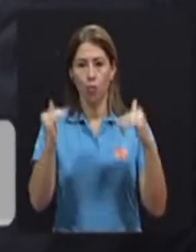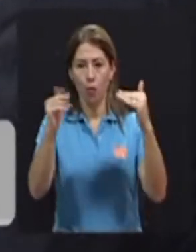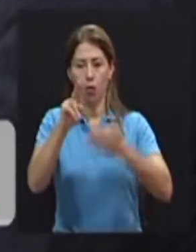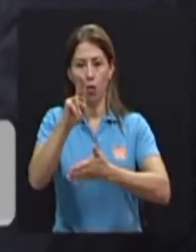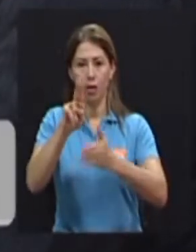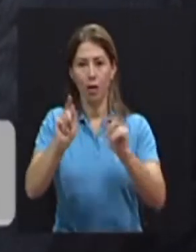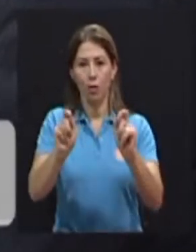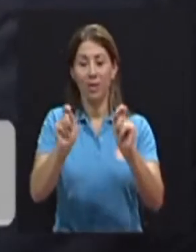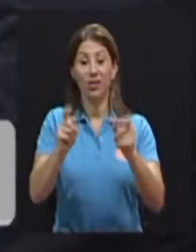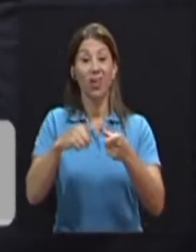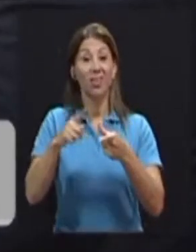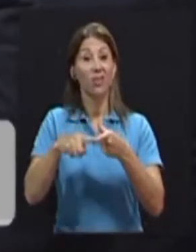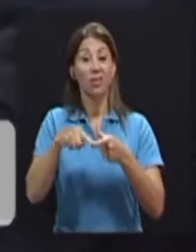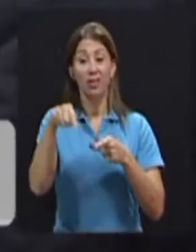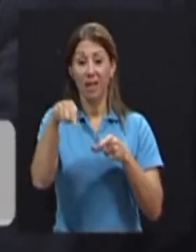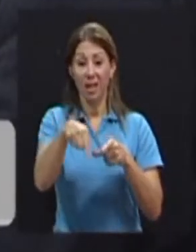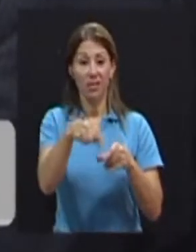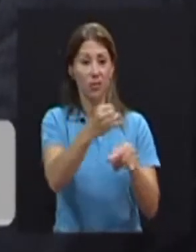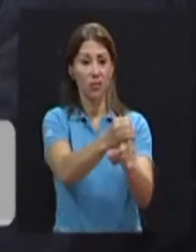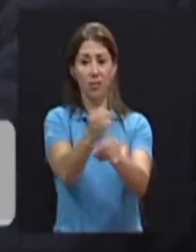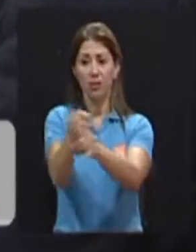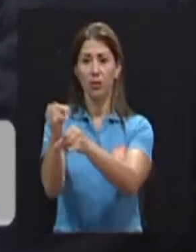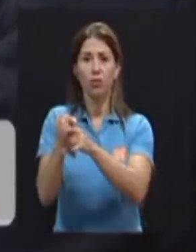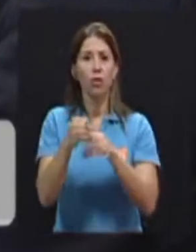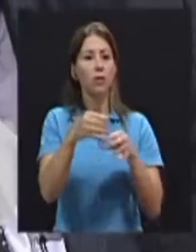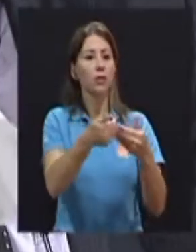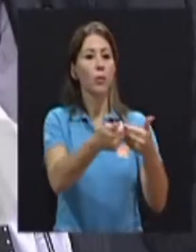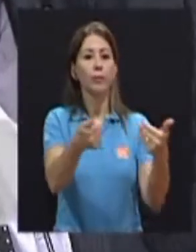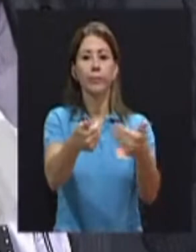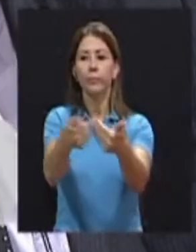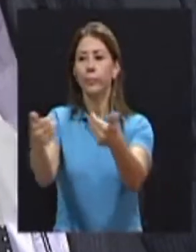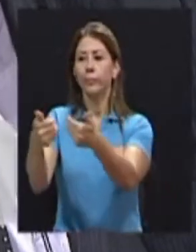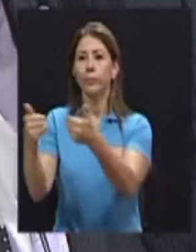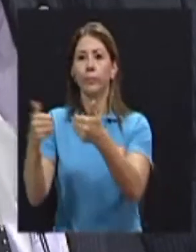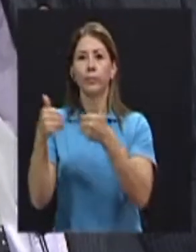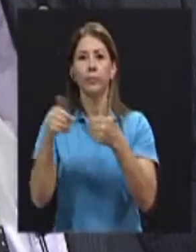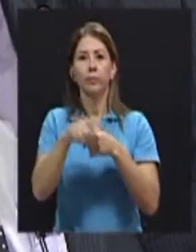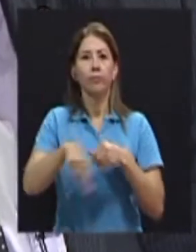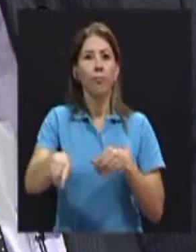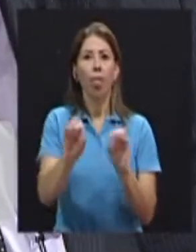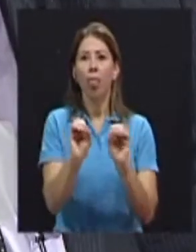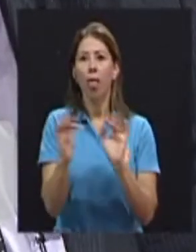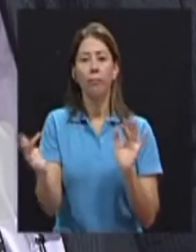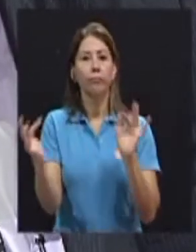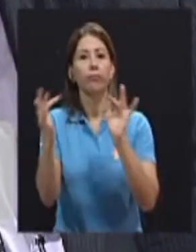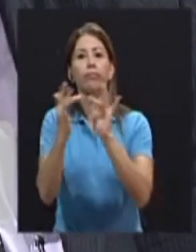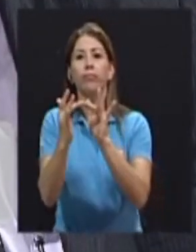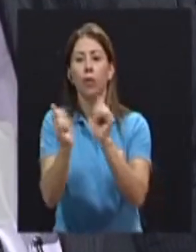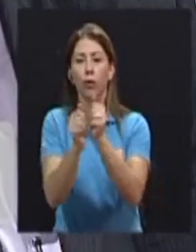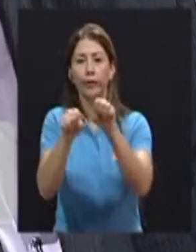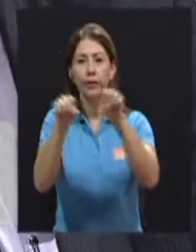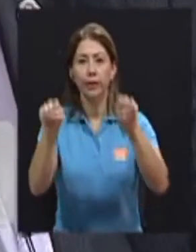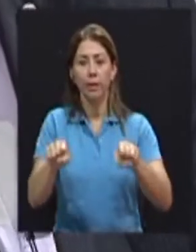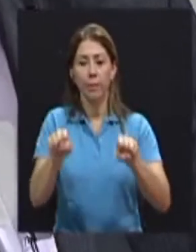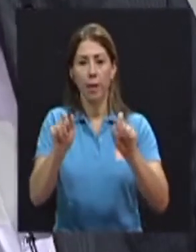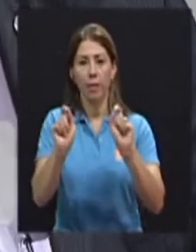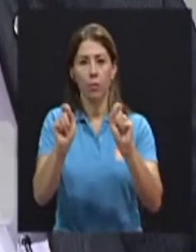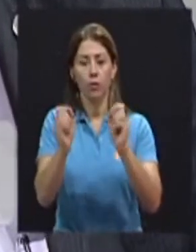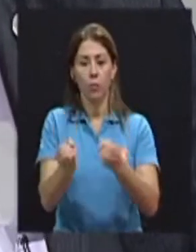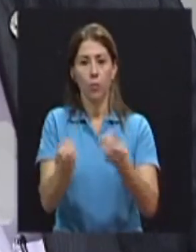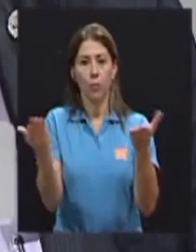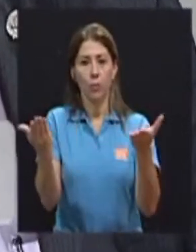nacen aislados del resto del sistema universitario público. ¿Qué provoca esto a lo largo de los años?